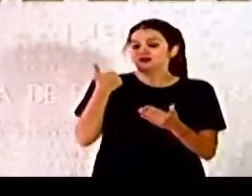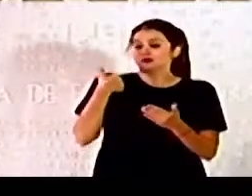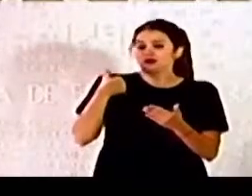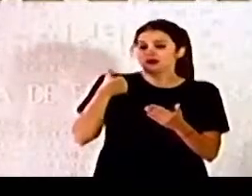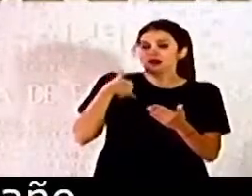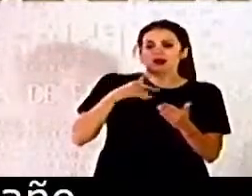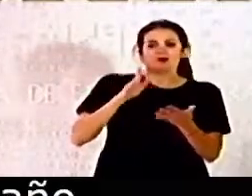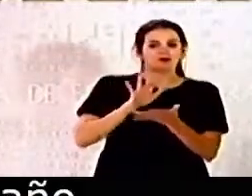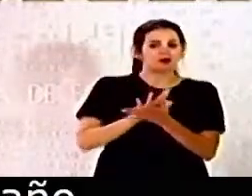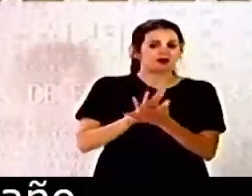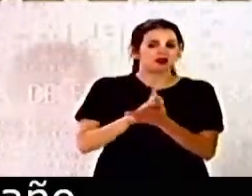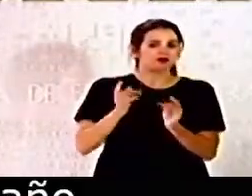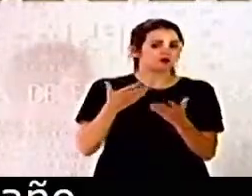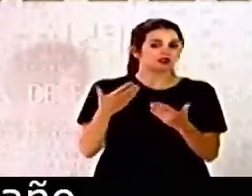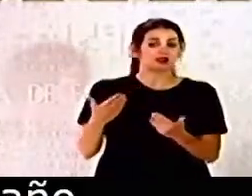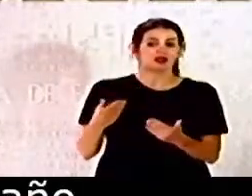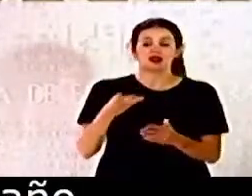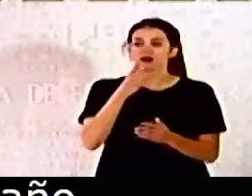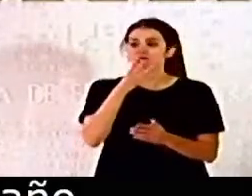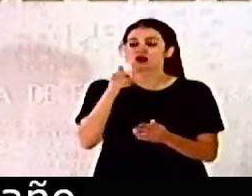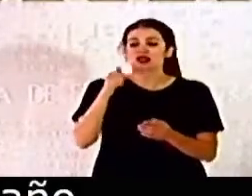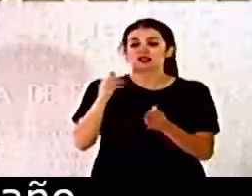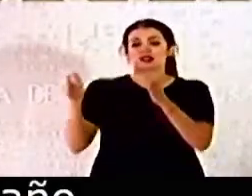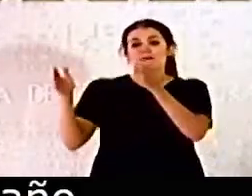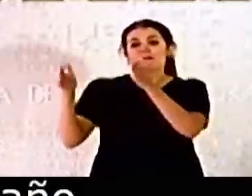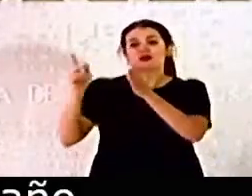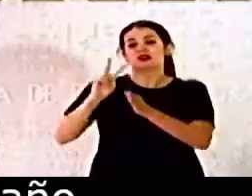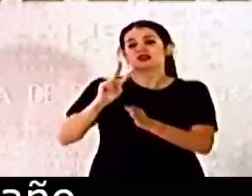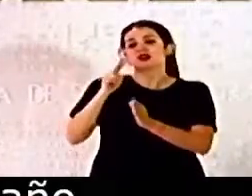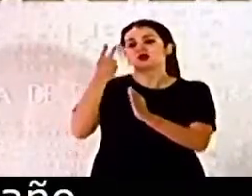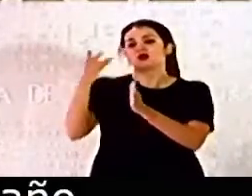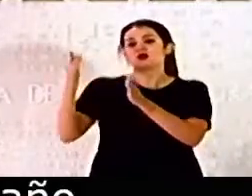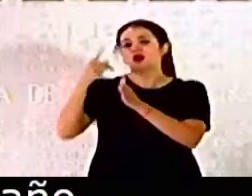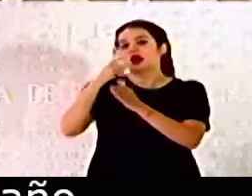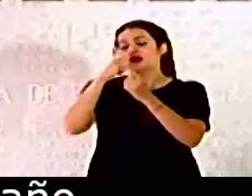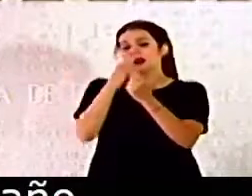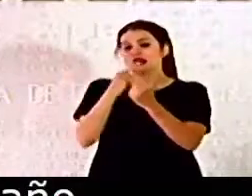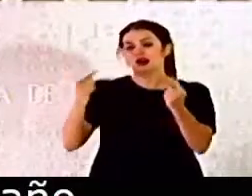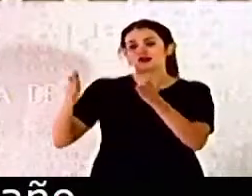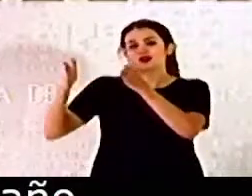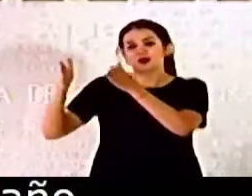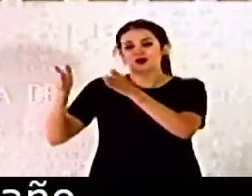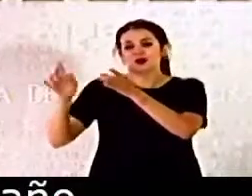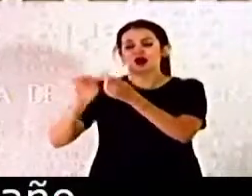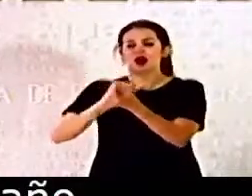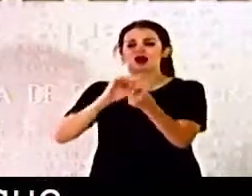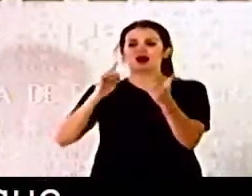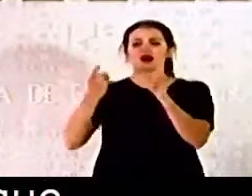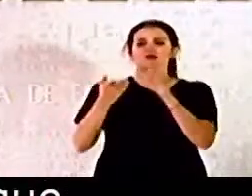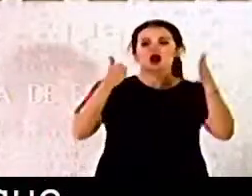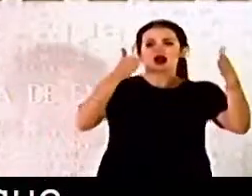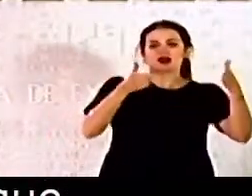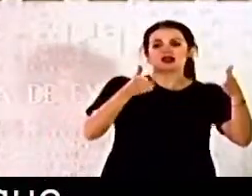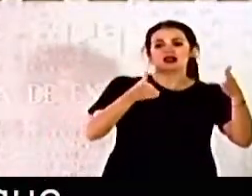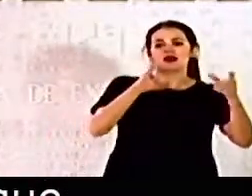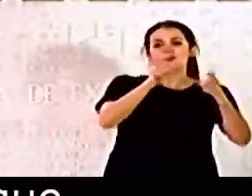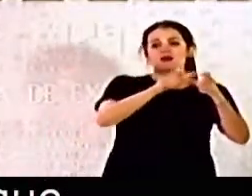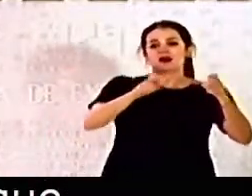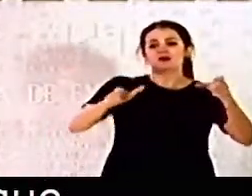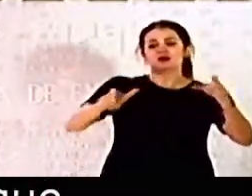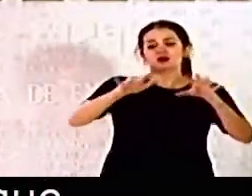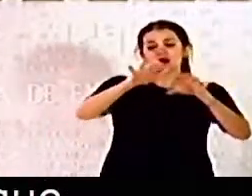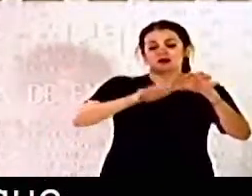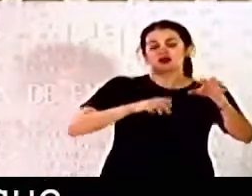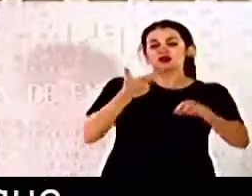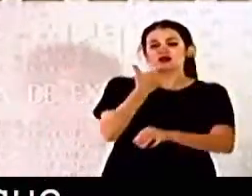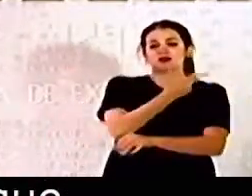a la última parte del año a esa parte del año para vacunar completamente a la mayor parte de la población. Y